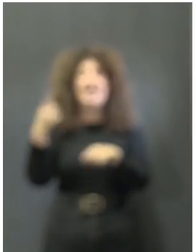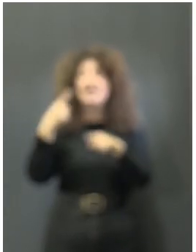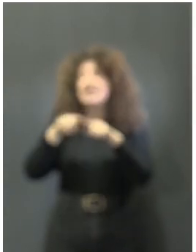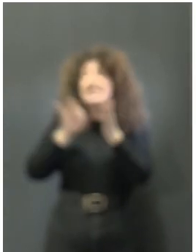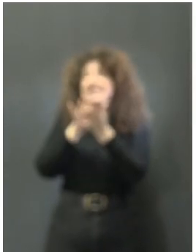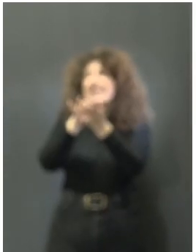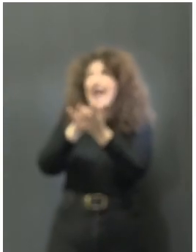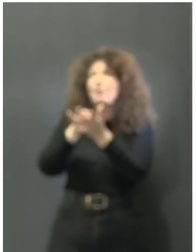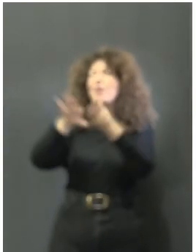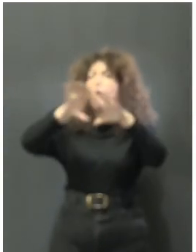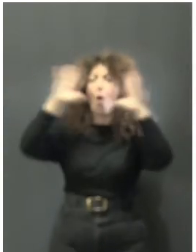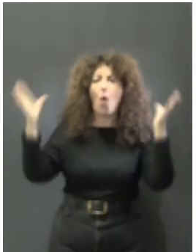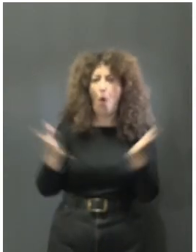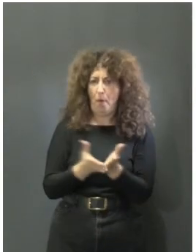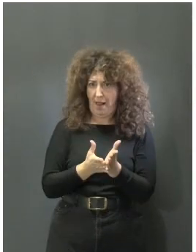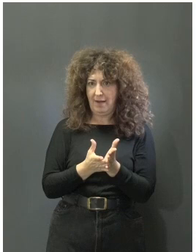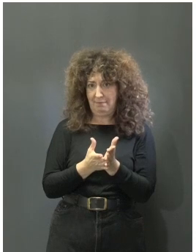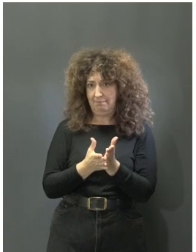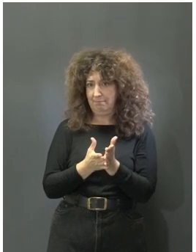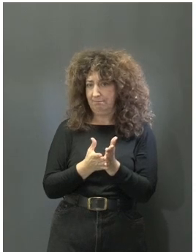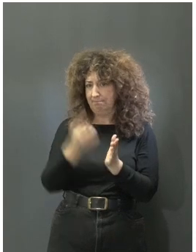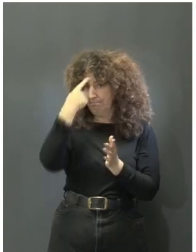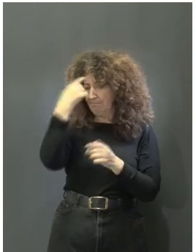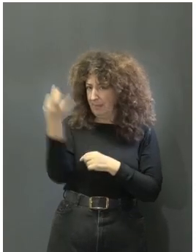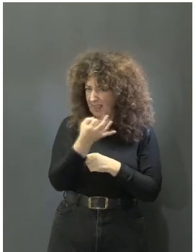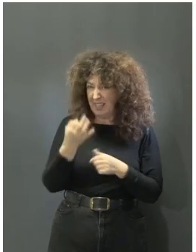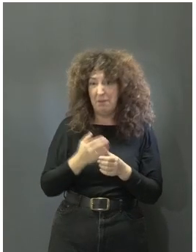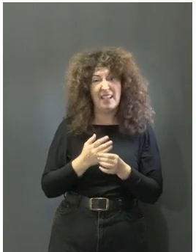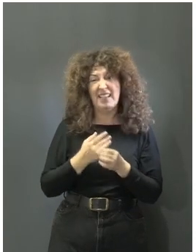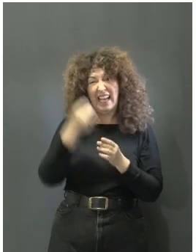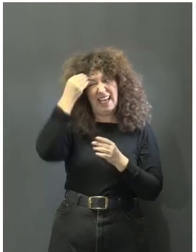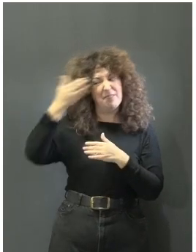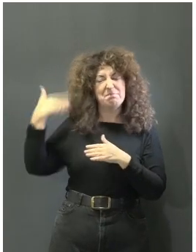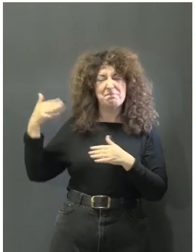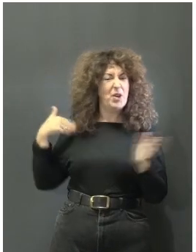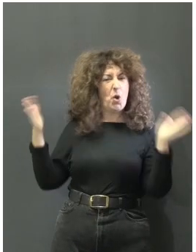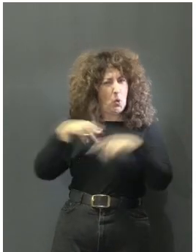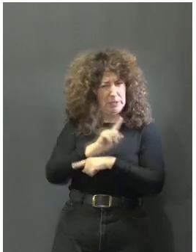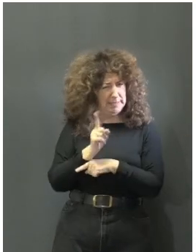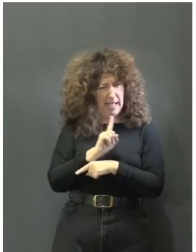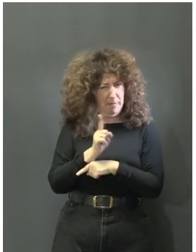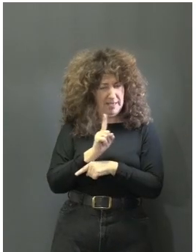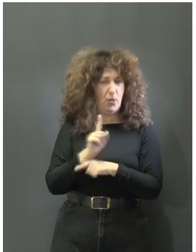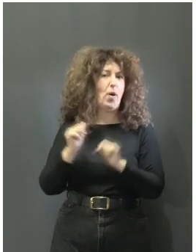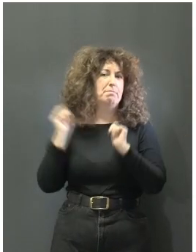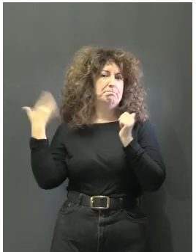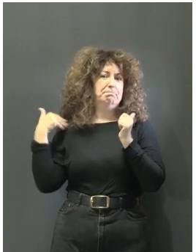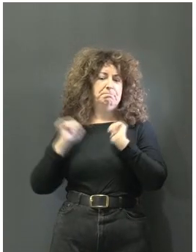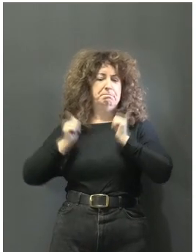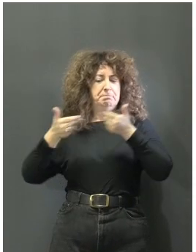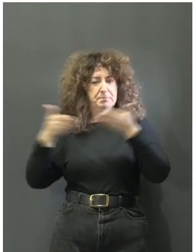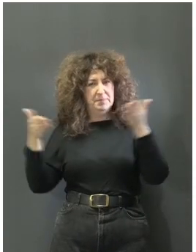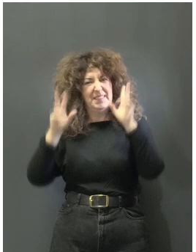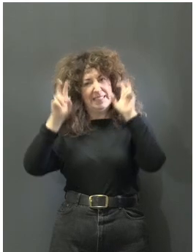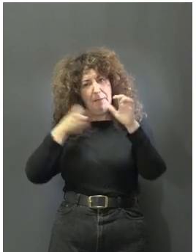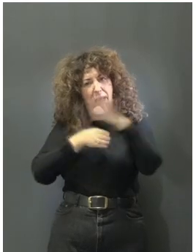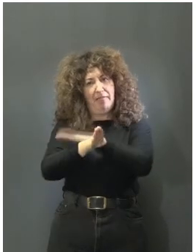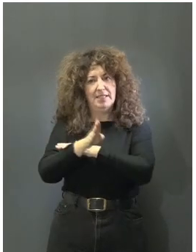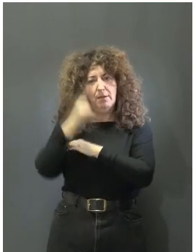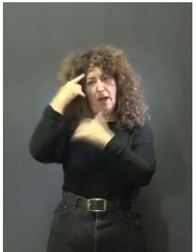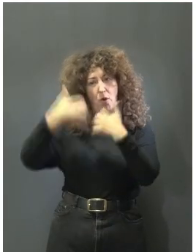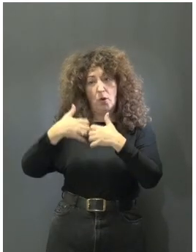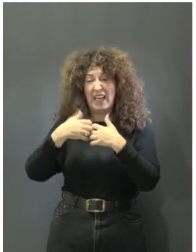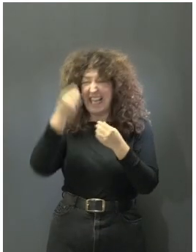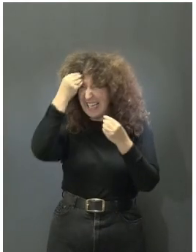global. Y eso es algo que creo que no estaba tan presente cuando se empezaba a trabajar en relación a la accesibilidad cognitiva. Creo que